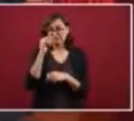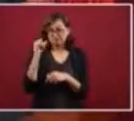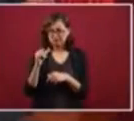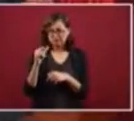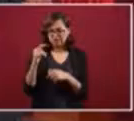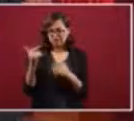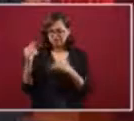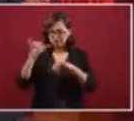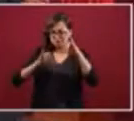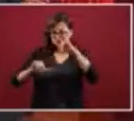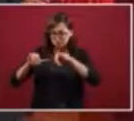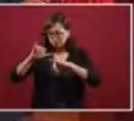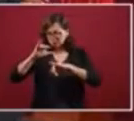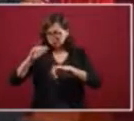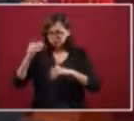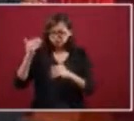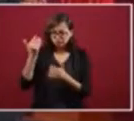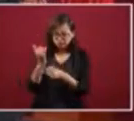que era